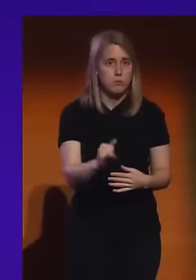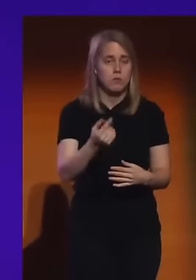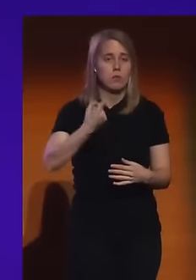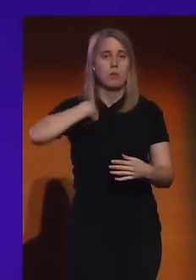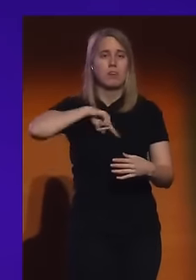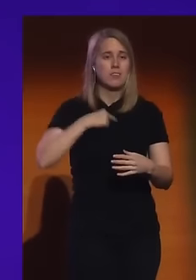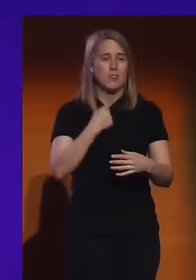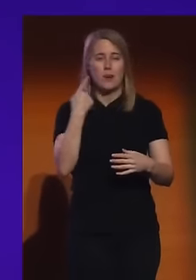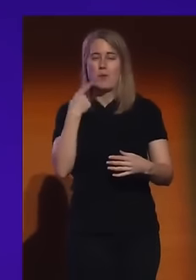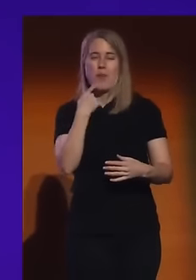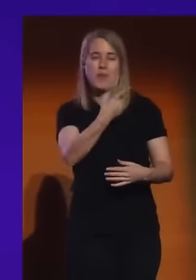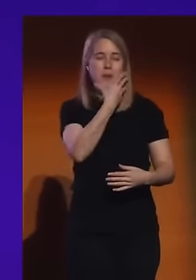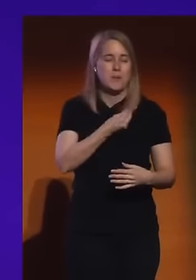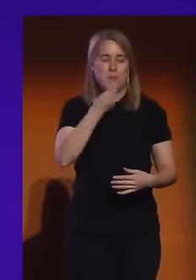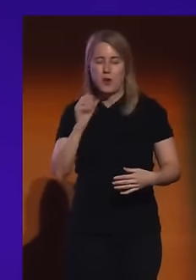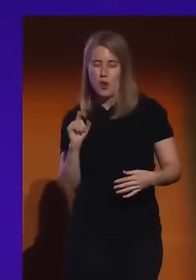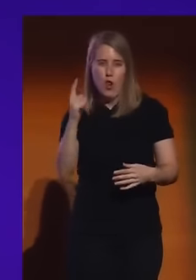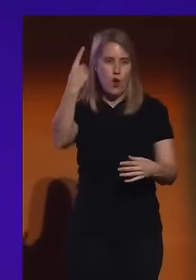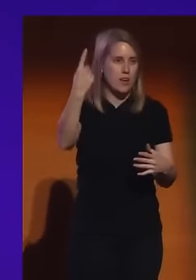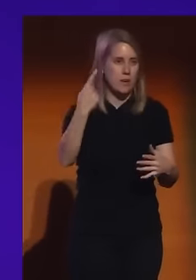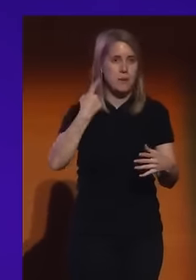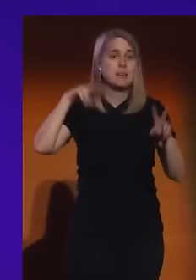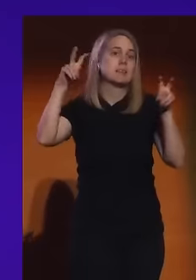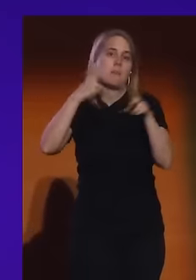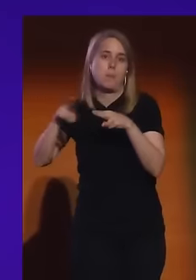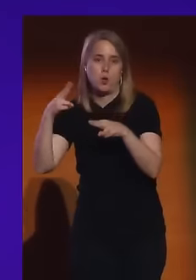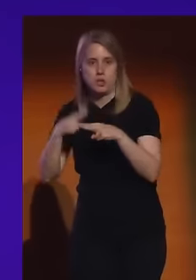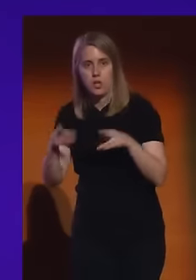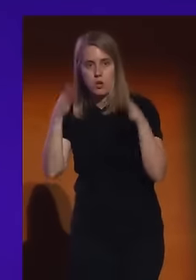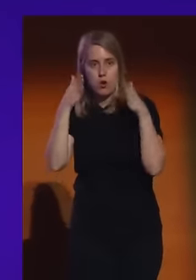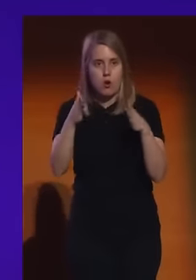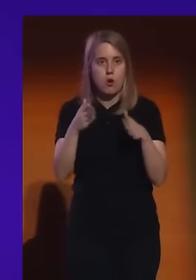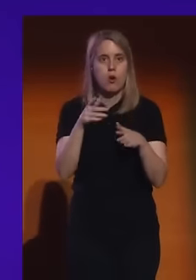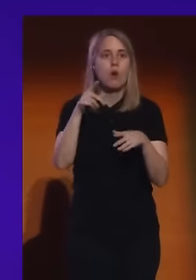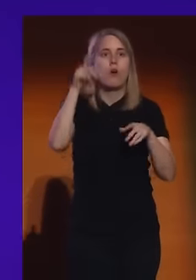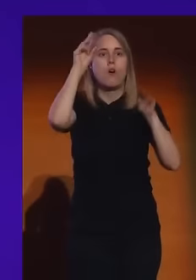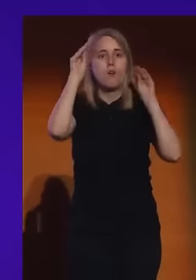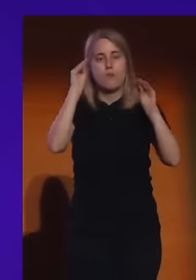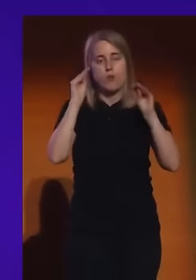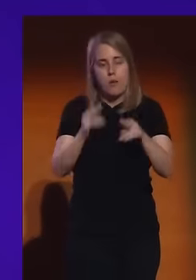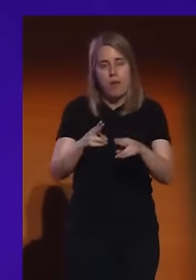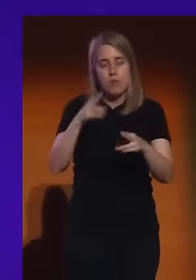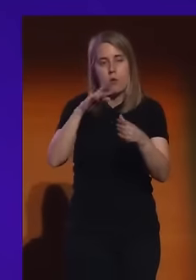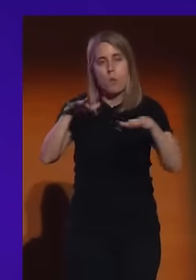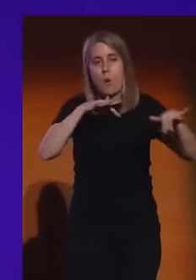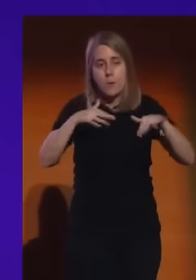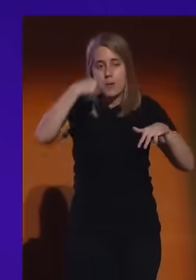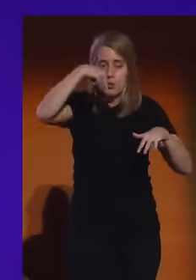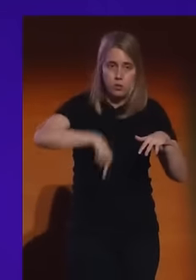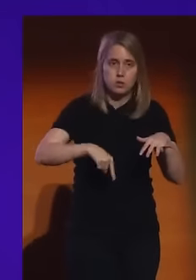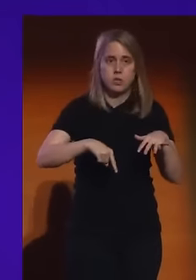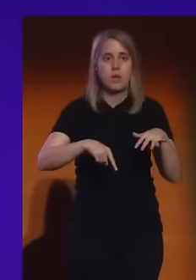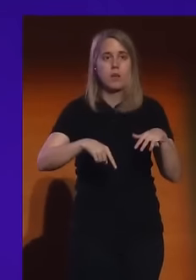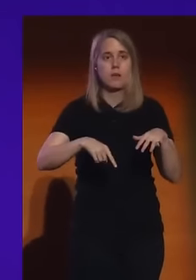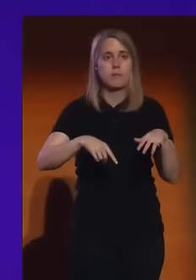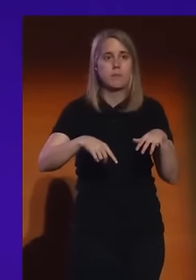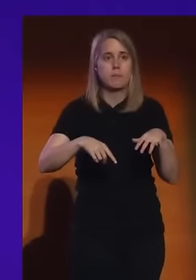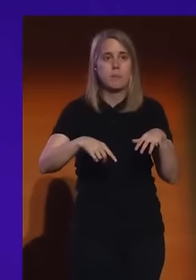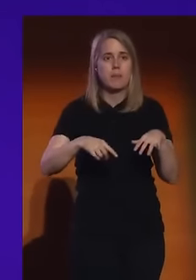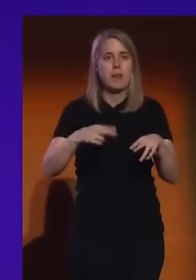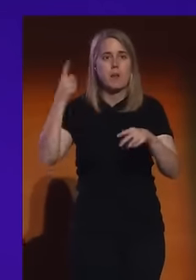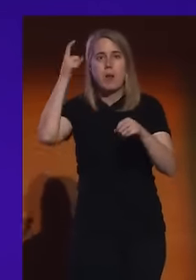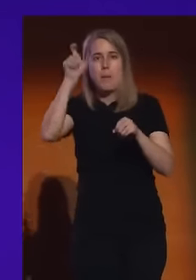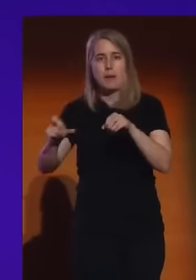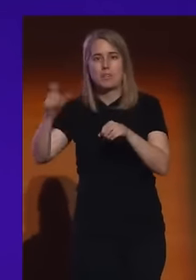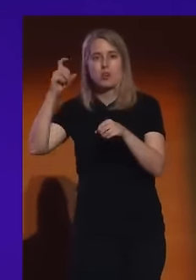mayor piropo que haya escuchado yo en términos políticos a una formación política o un movimiento como este que el que una